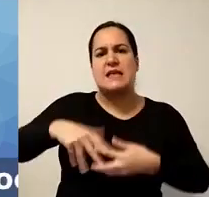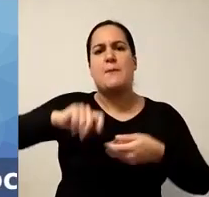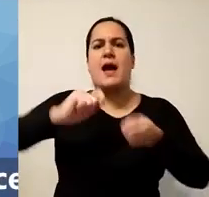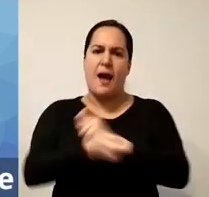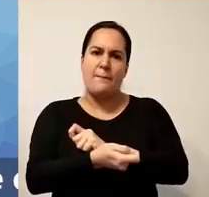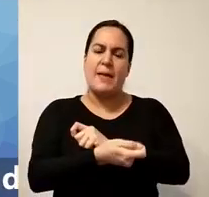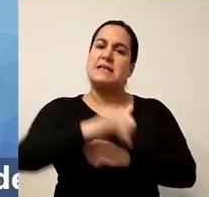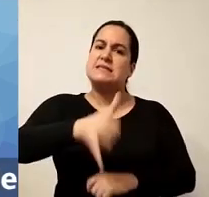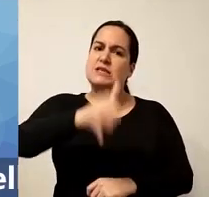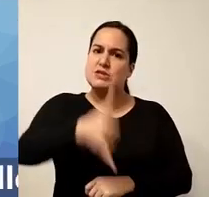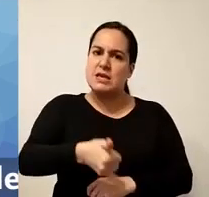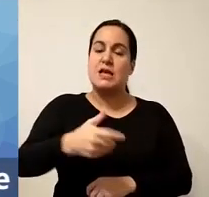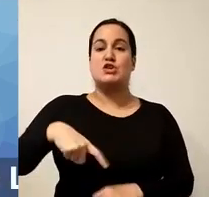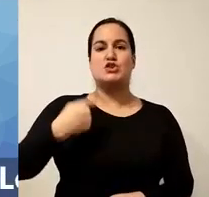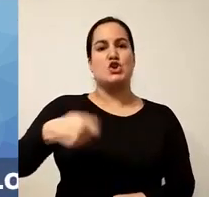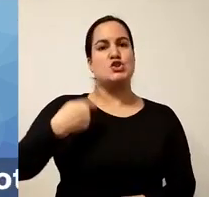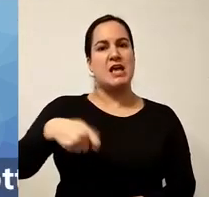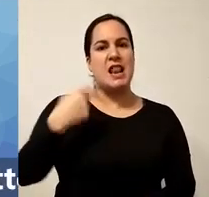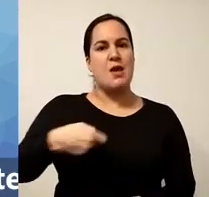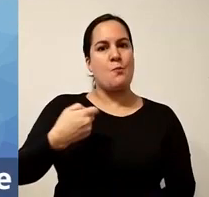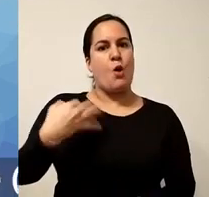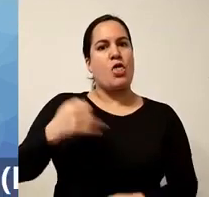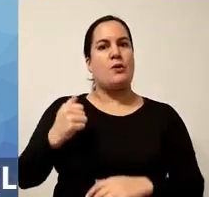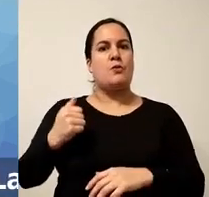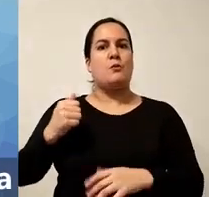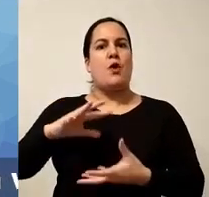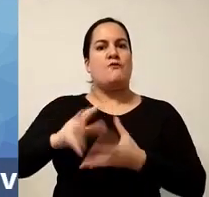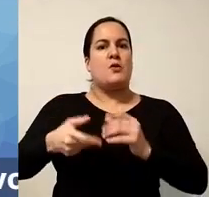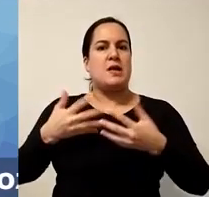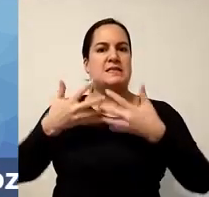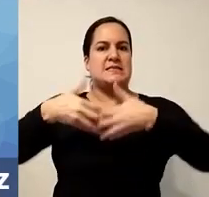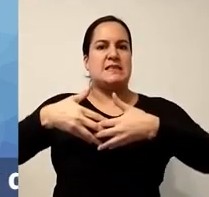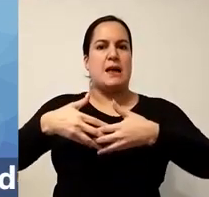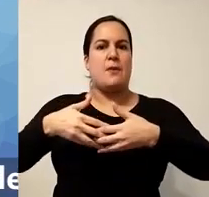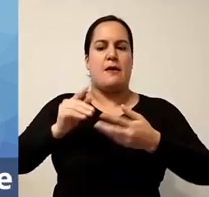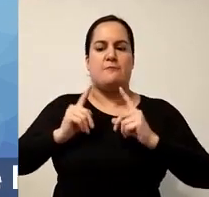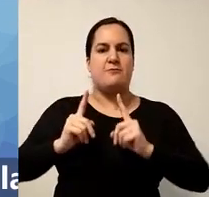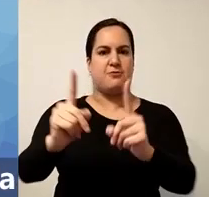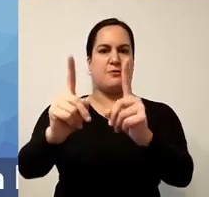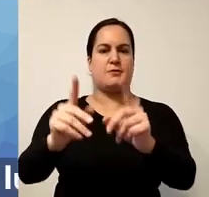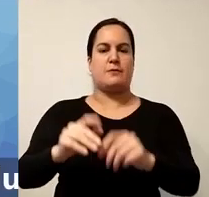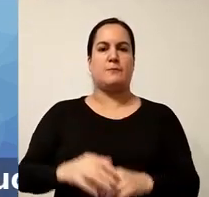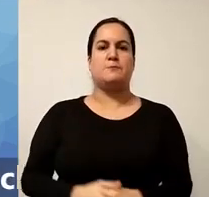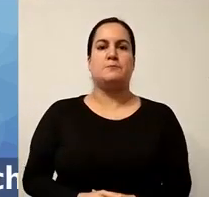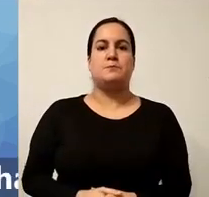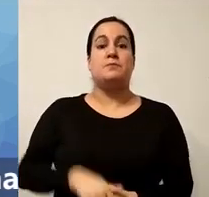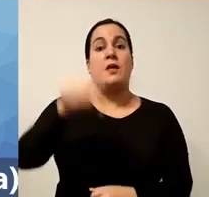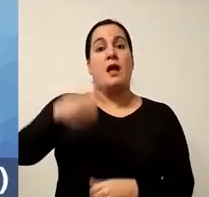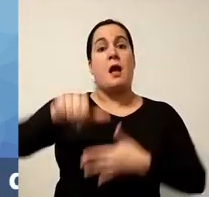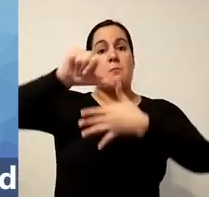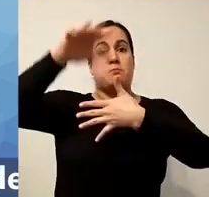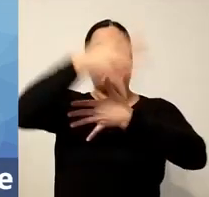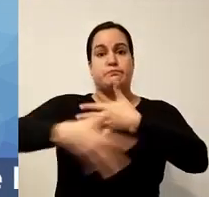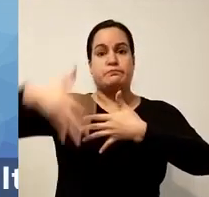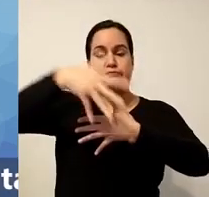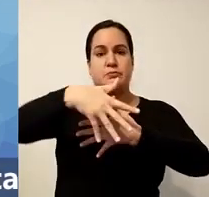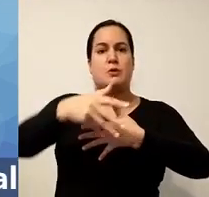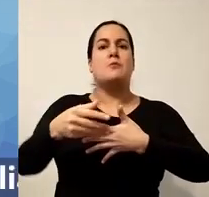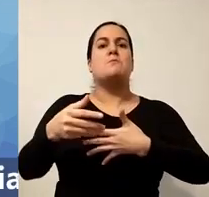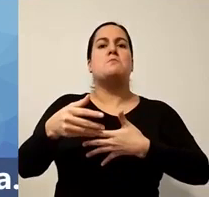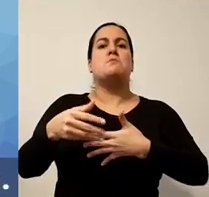y el doble discurso tampoco toma las medidas que necesitamos los